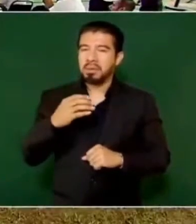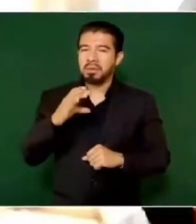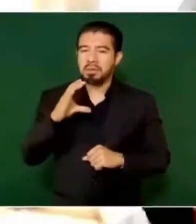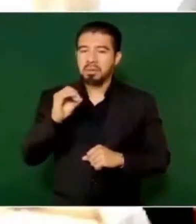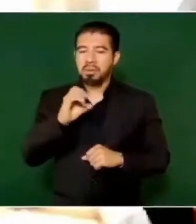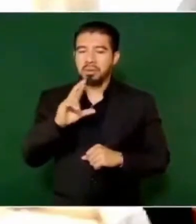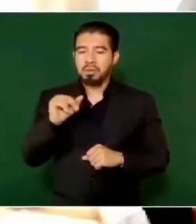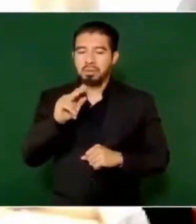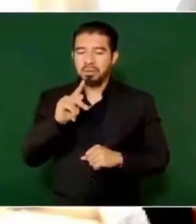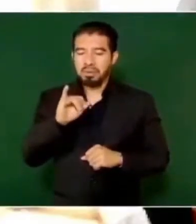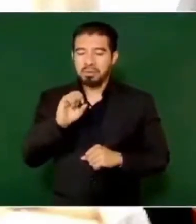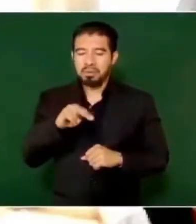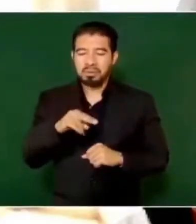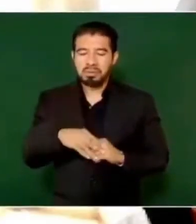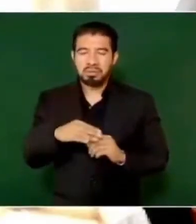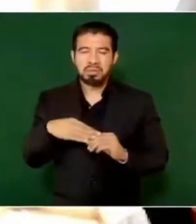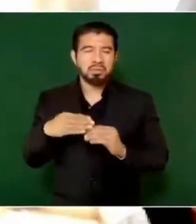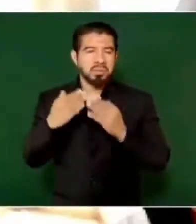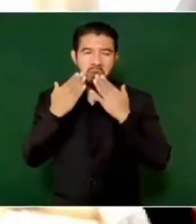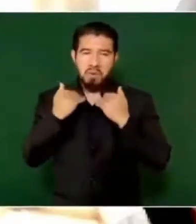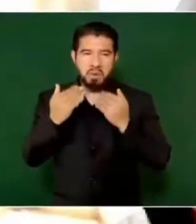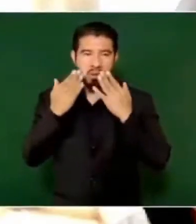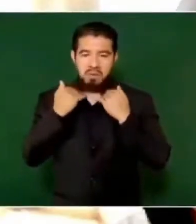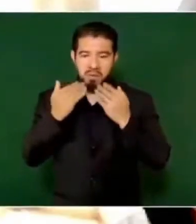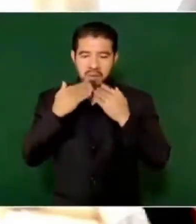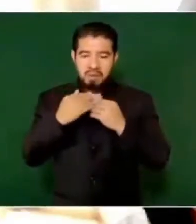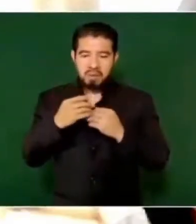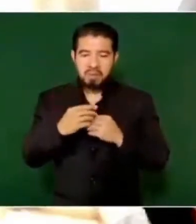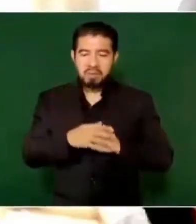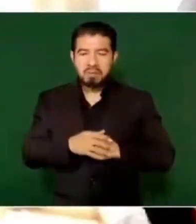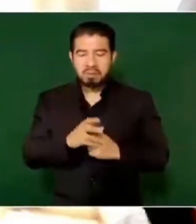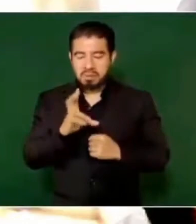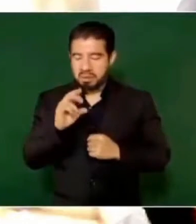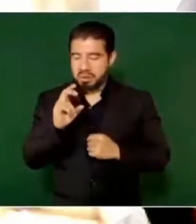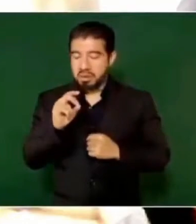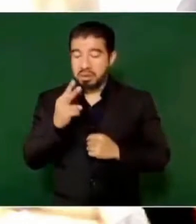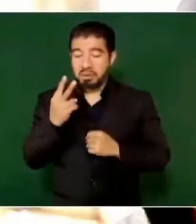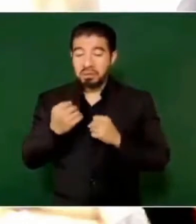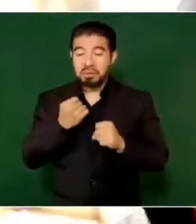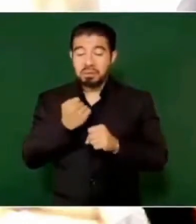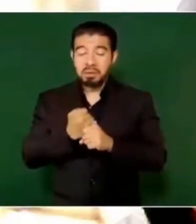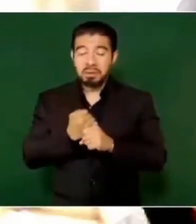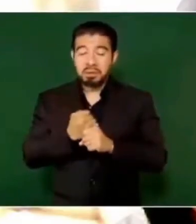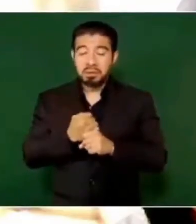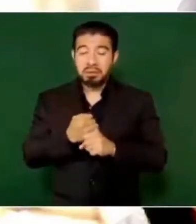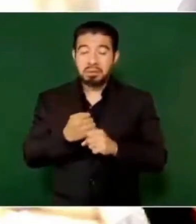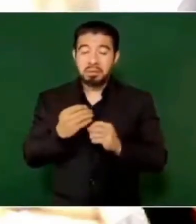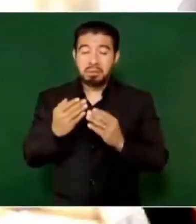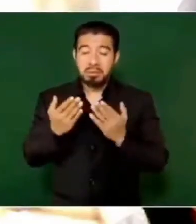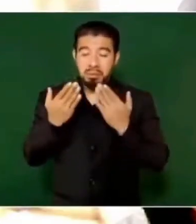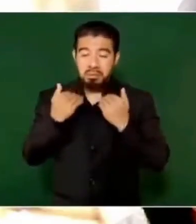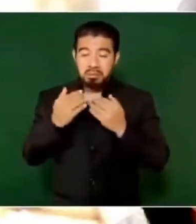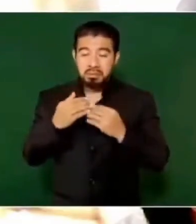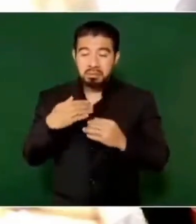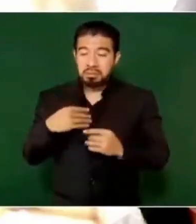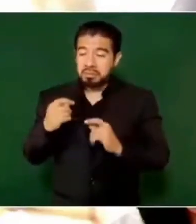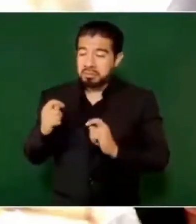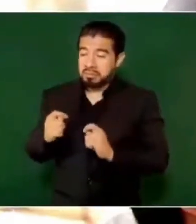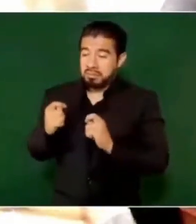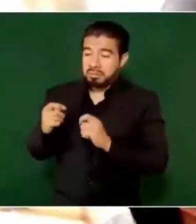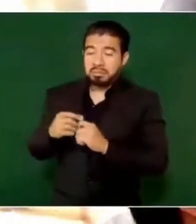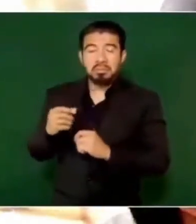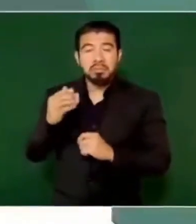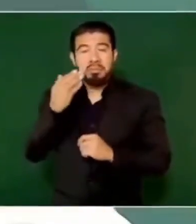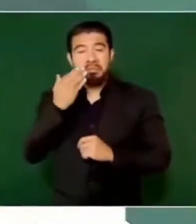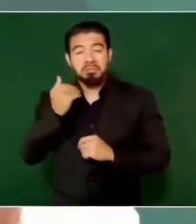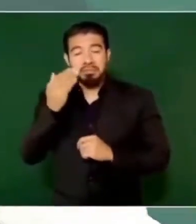hay. En la historia. No hay. 32 años y no sé. Nada más crearon el Instituto contra la Corrupción, pero.